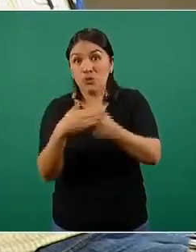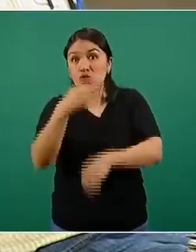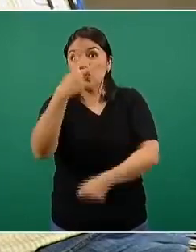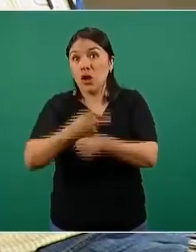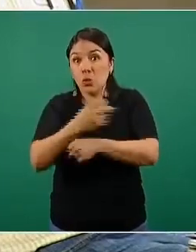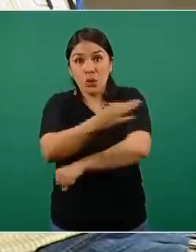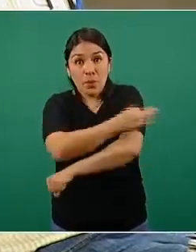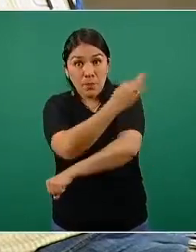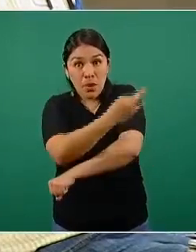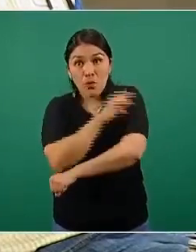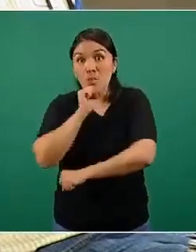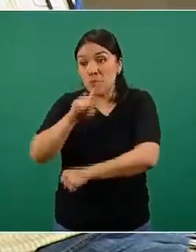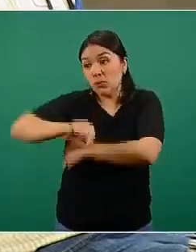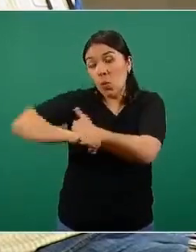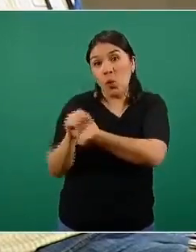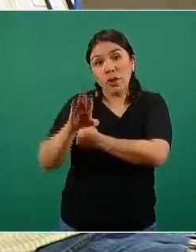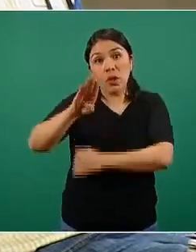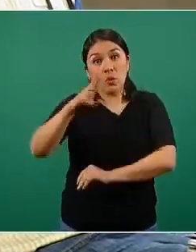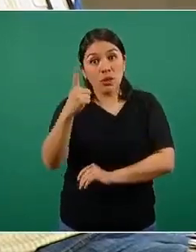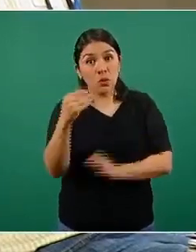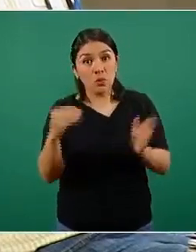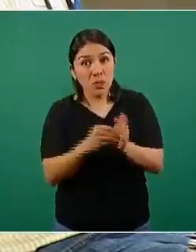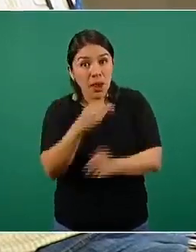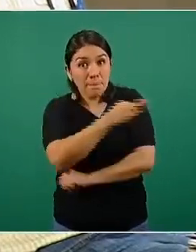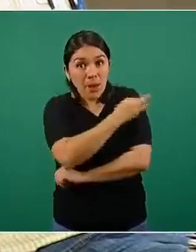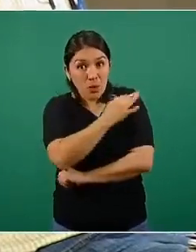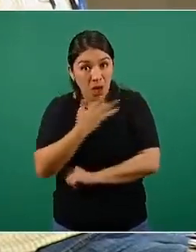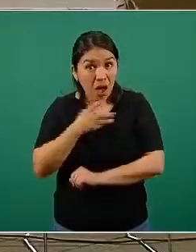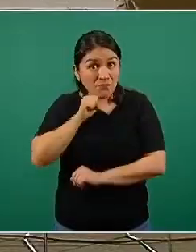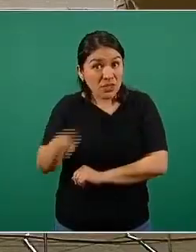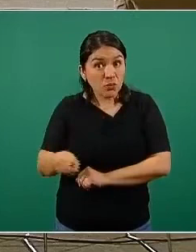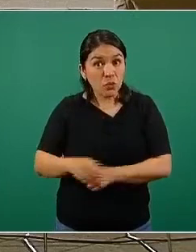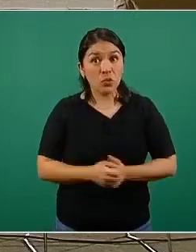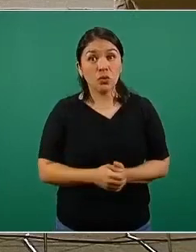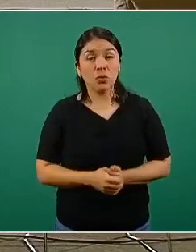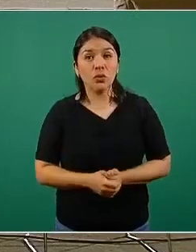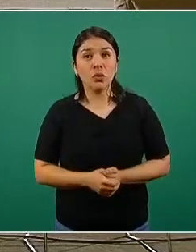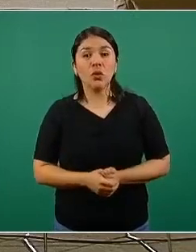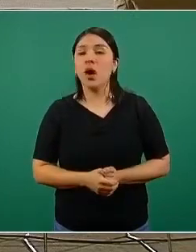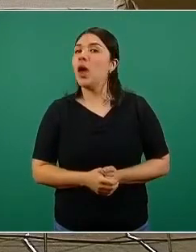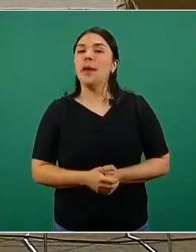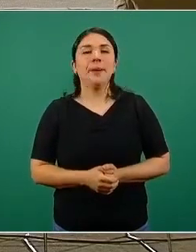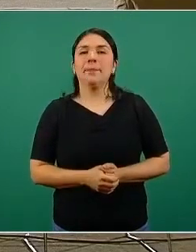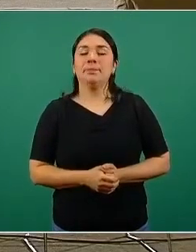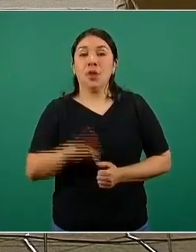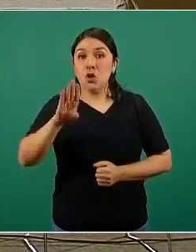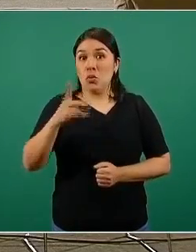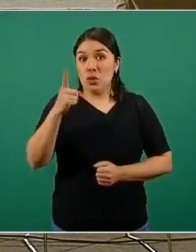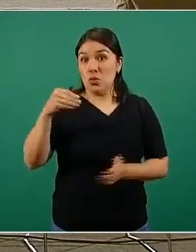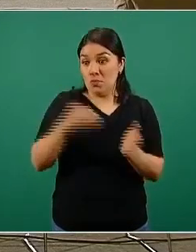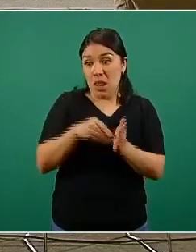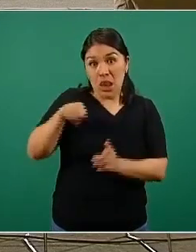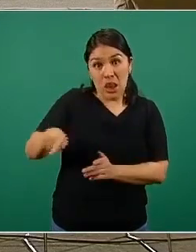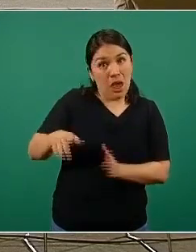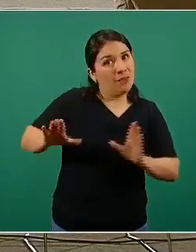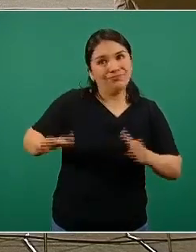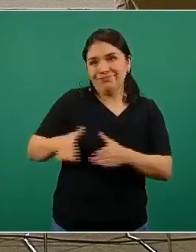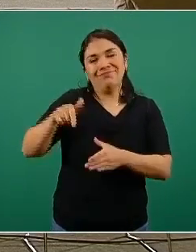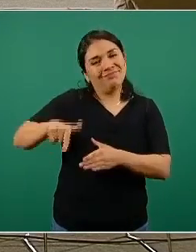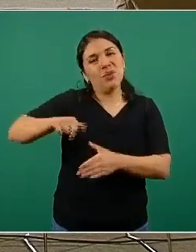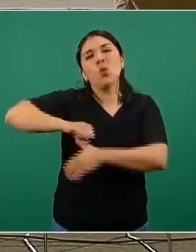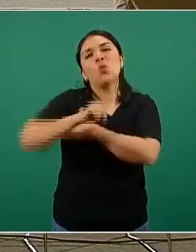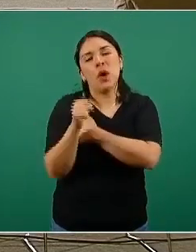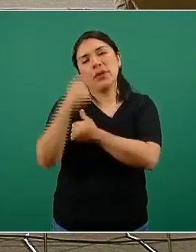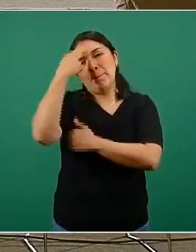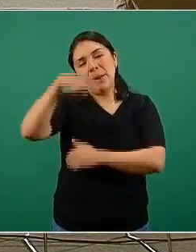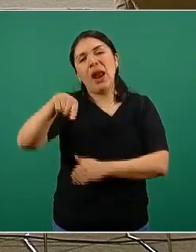estas 91,000 vacunas? No con estas 91,000, sí están contemplados. Todos los